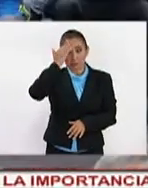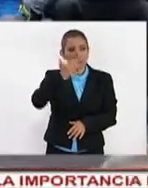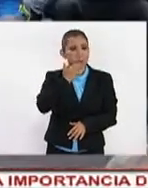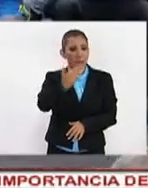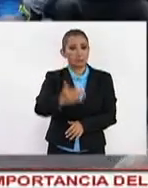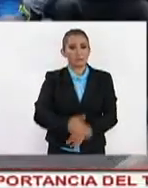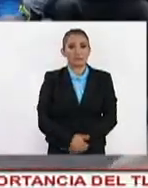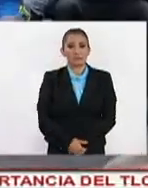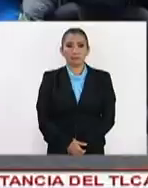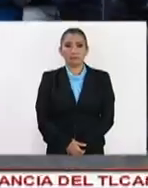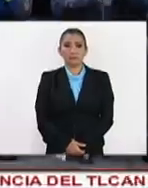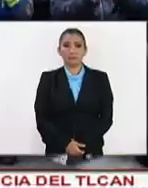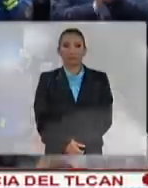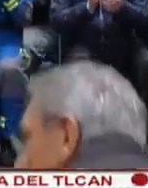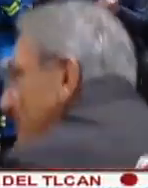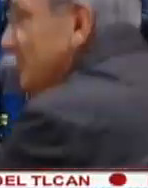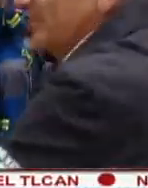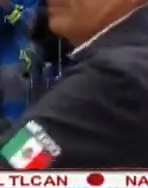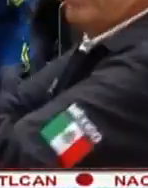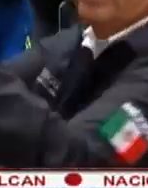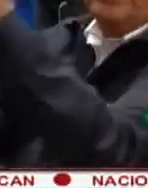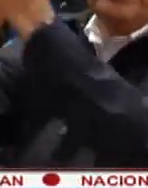reconocimiento.